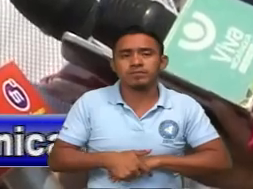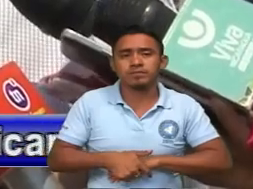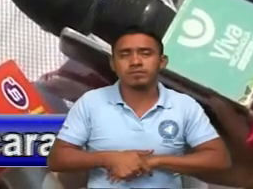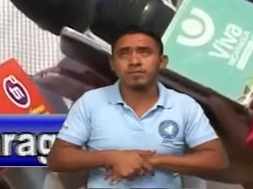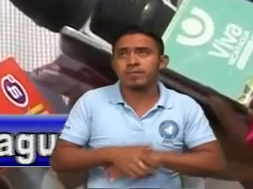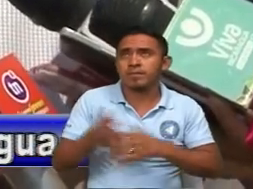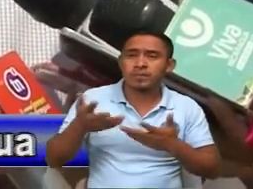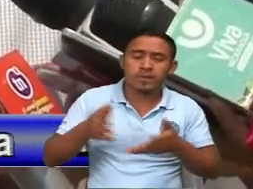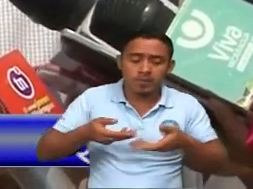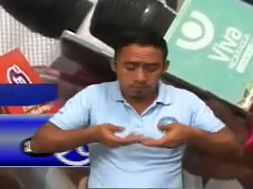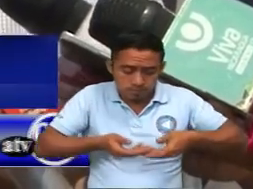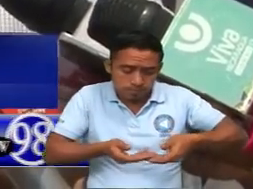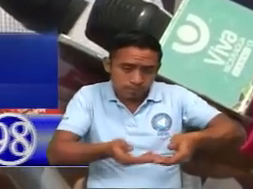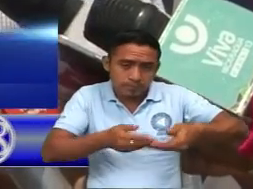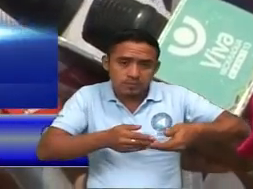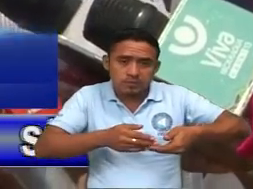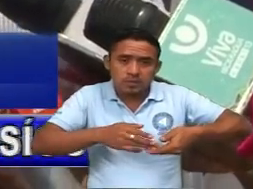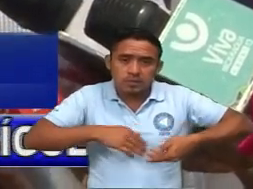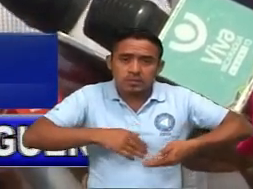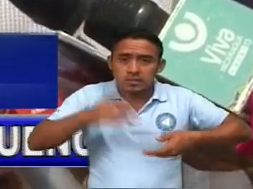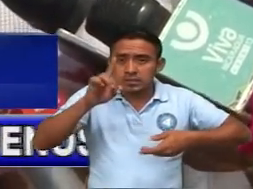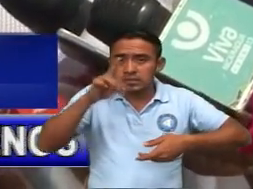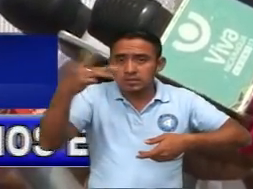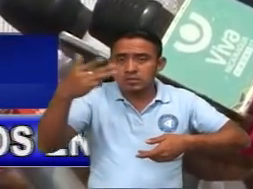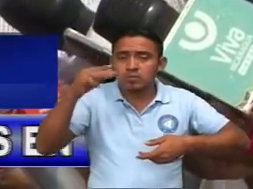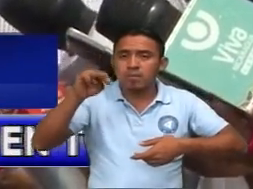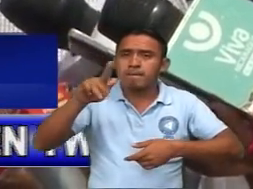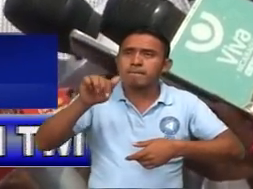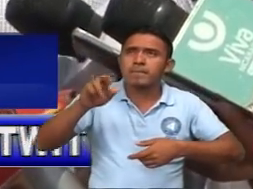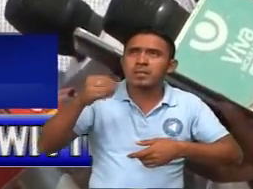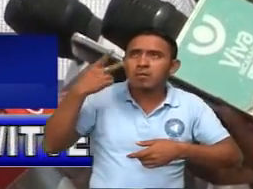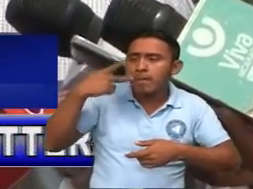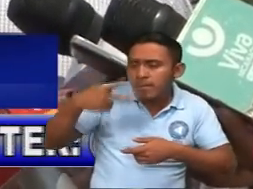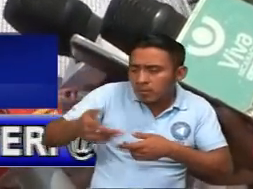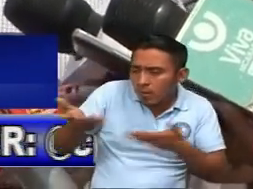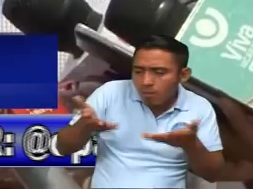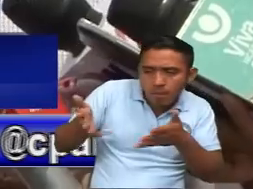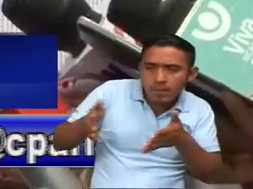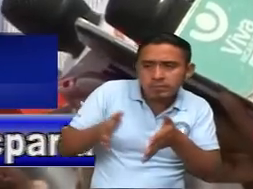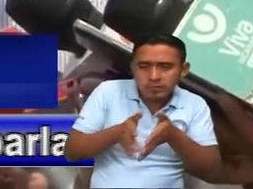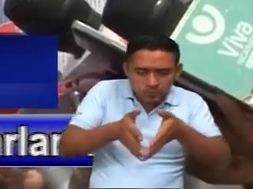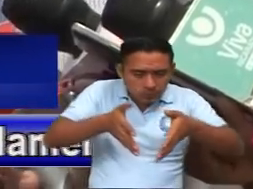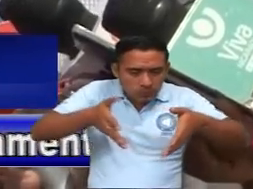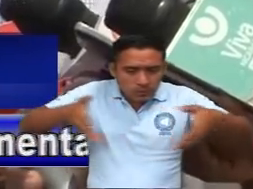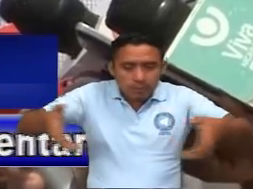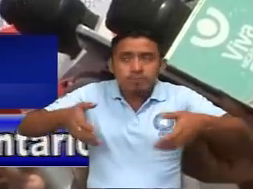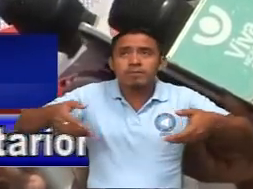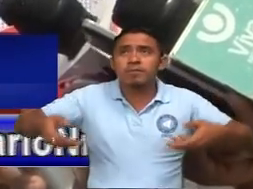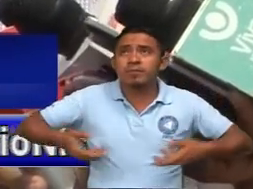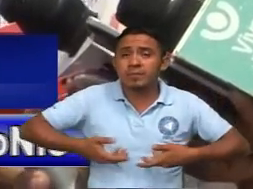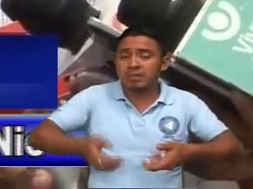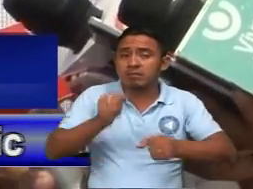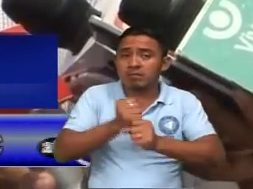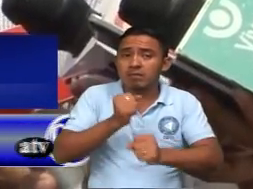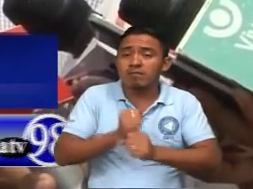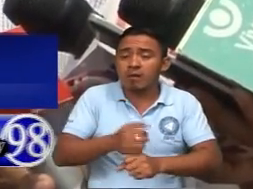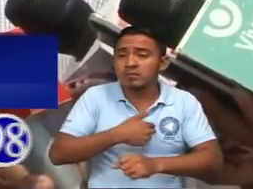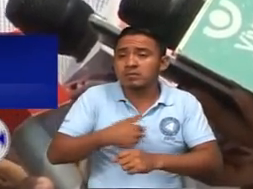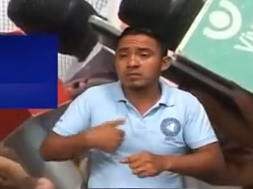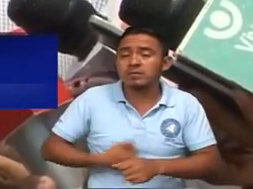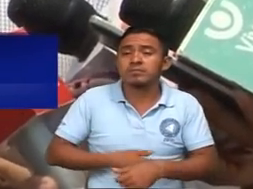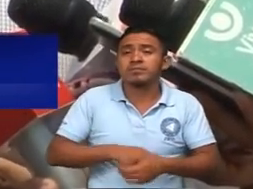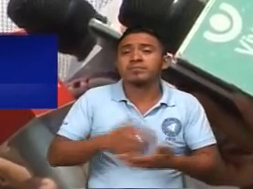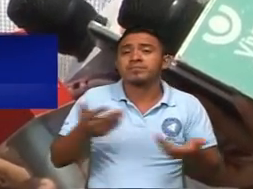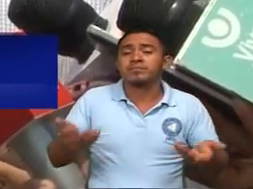Estamos hablando de un cauce con una sección de 19 metros. Pueden ver más o menos la envergadura de este tipo de obras